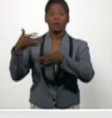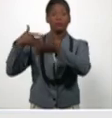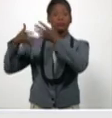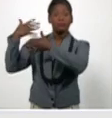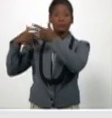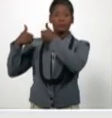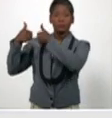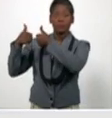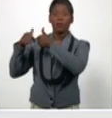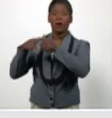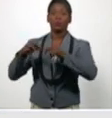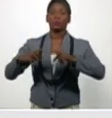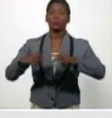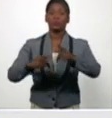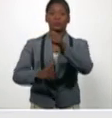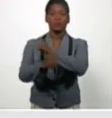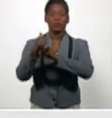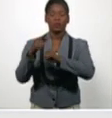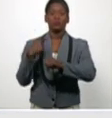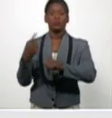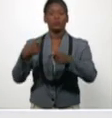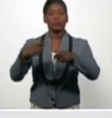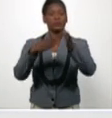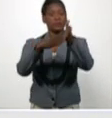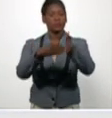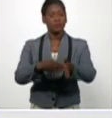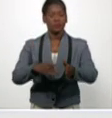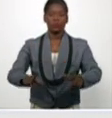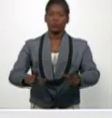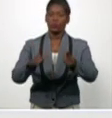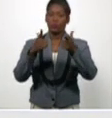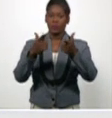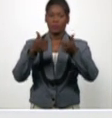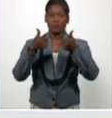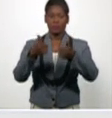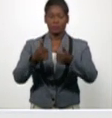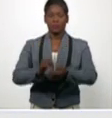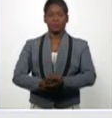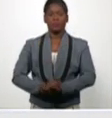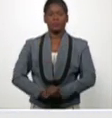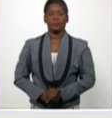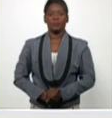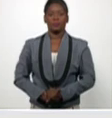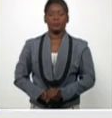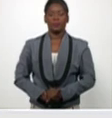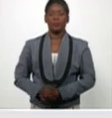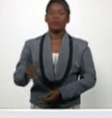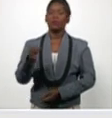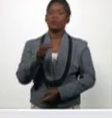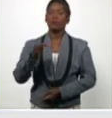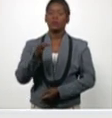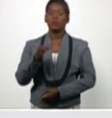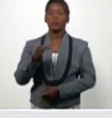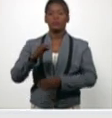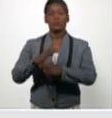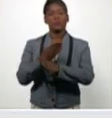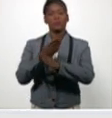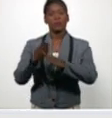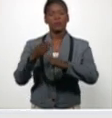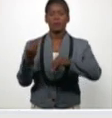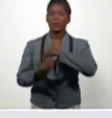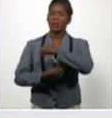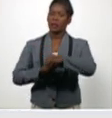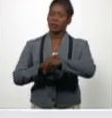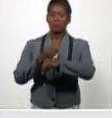lograr en etapas anteriores. Los municipios no cambian mucho en cuanto a su afectación, en cuanto a